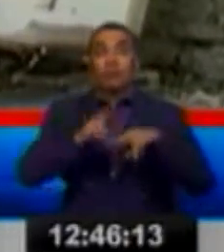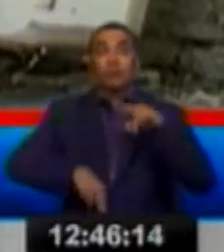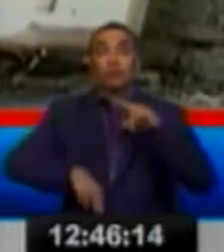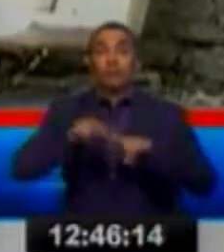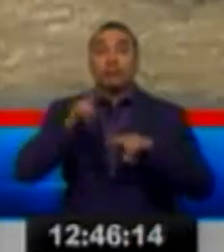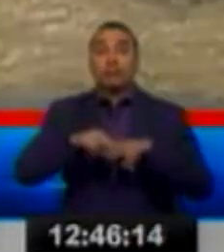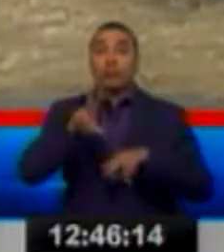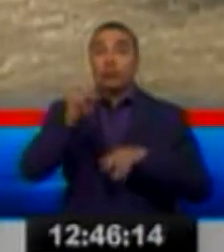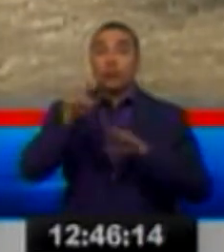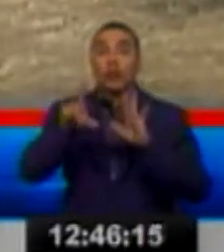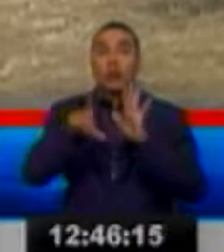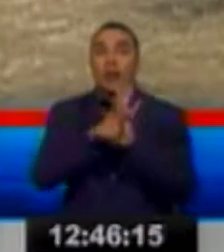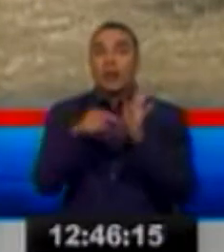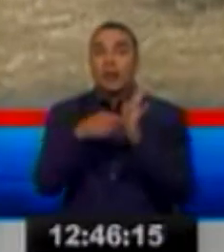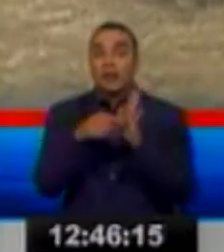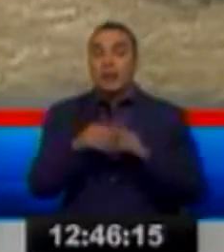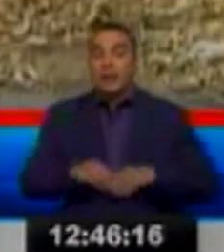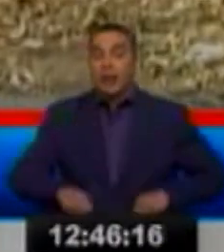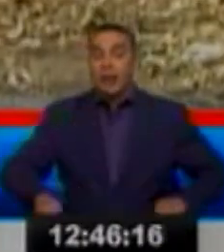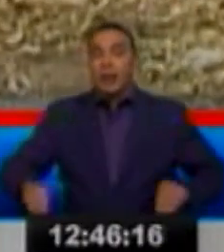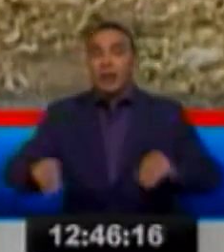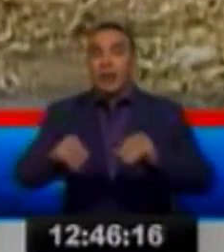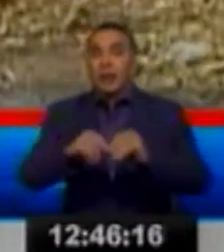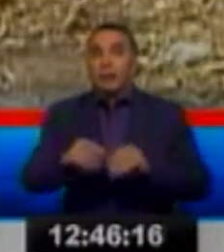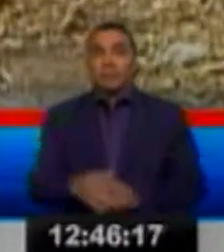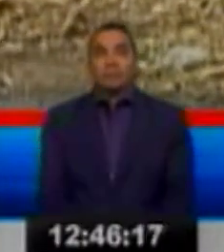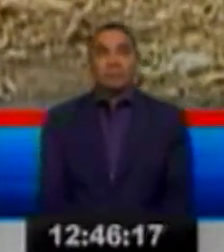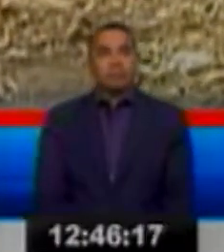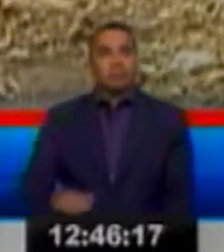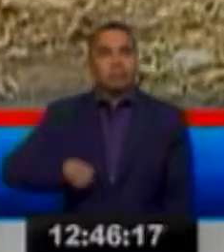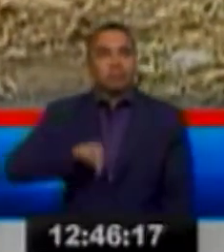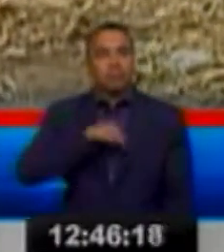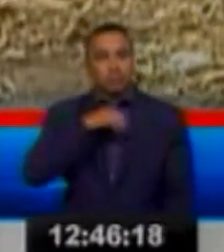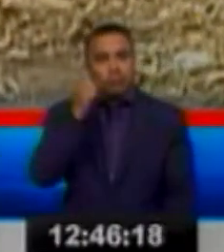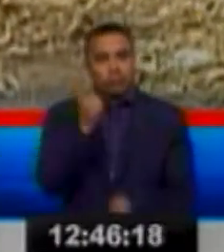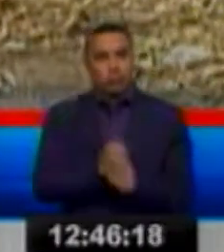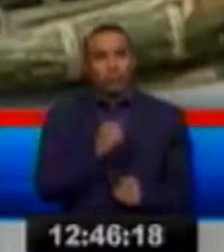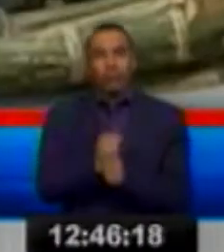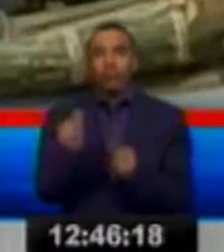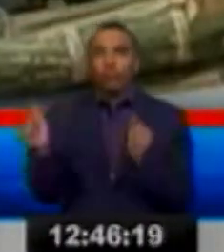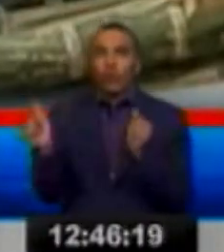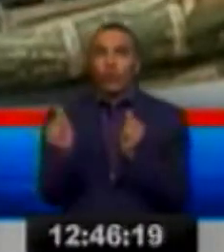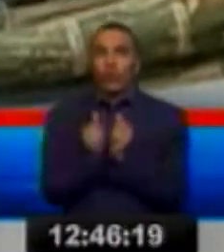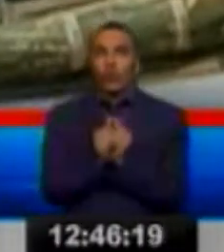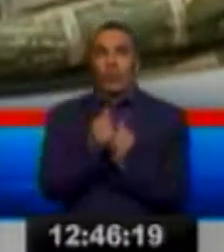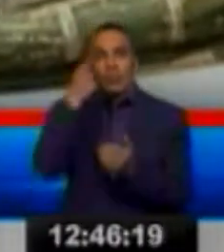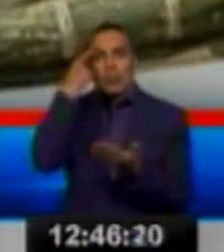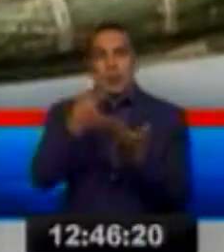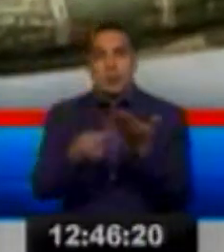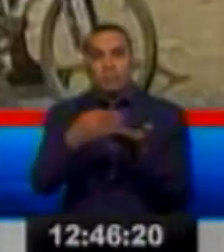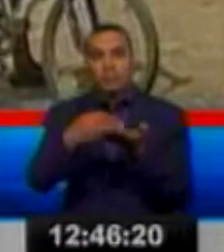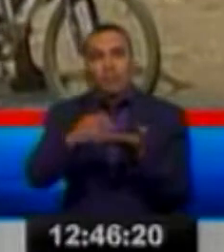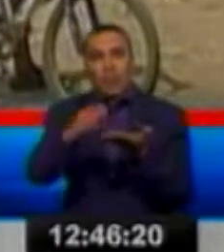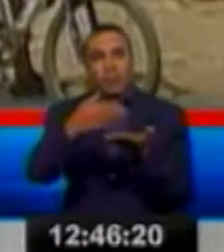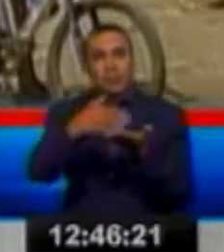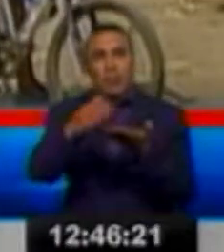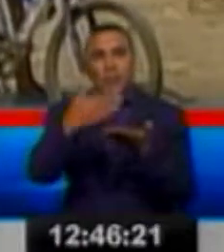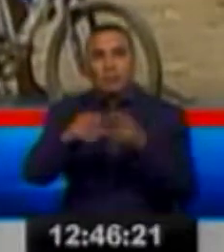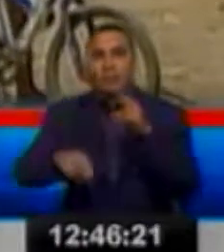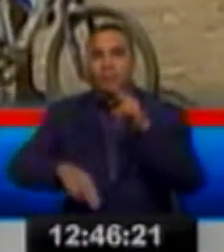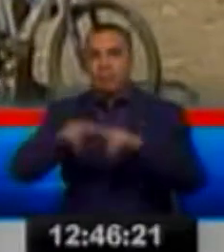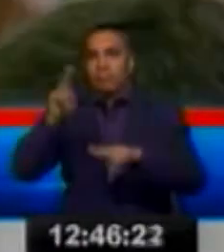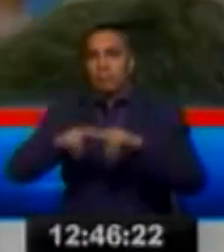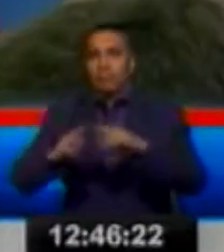o fraccionamientos del suelo, en el cual nosotros trabajamos en conjunto en el retiro de estas construcciones,